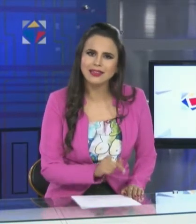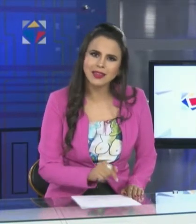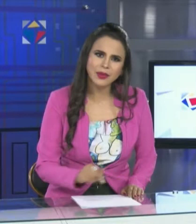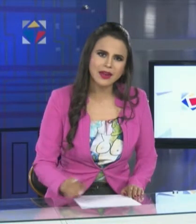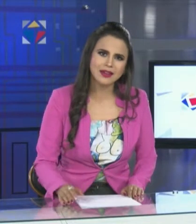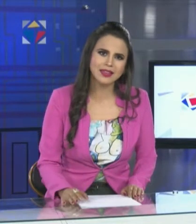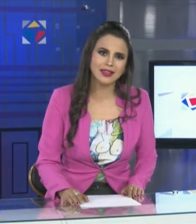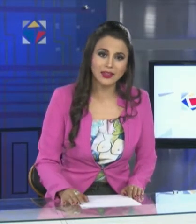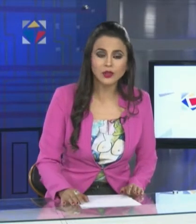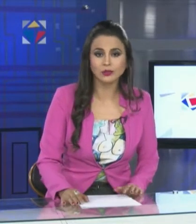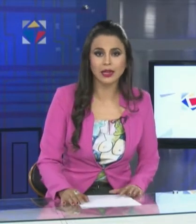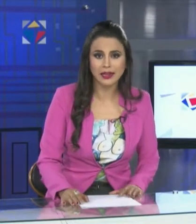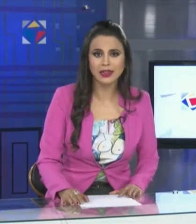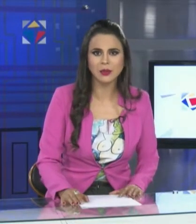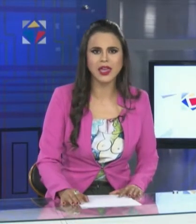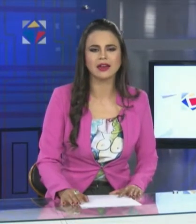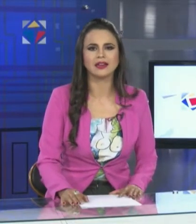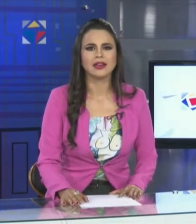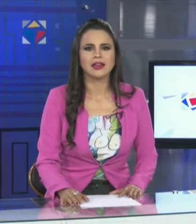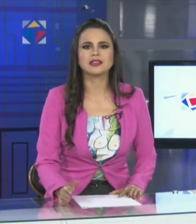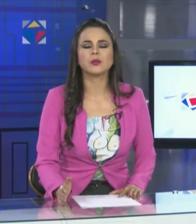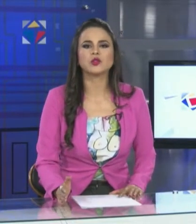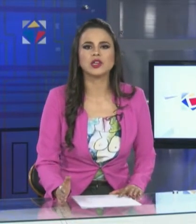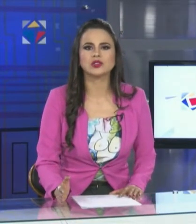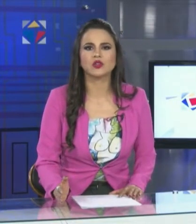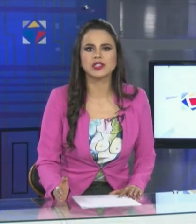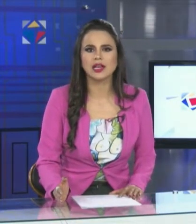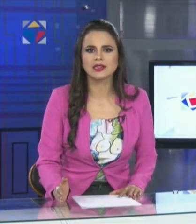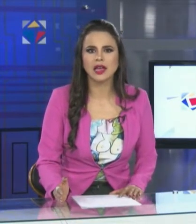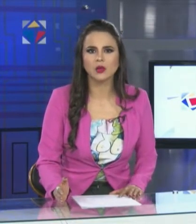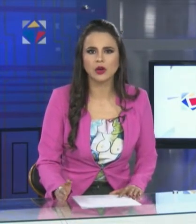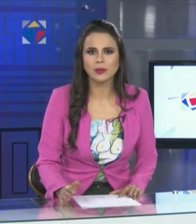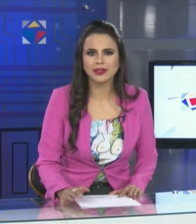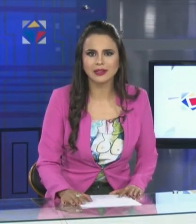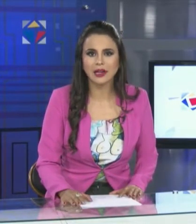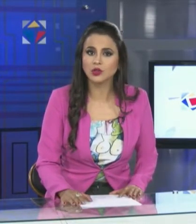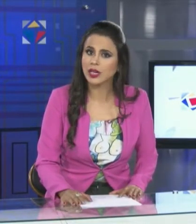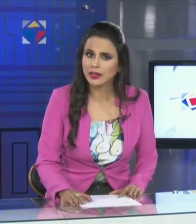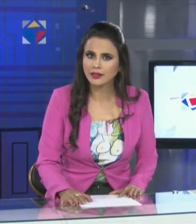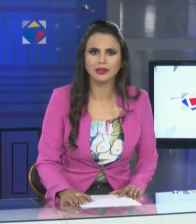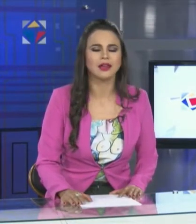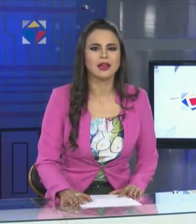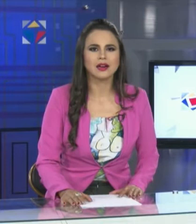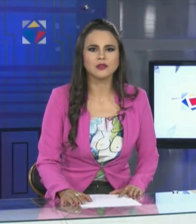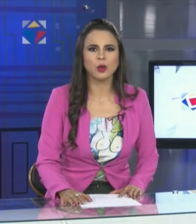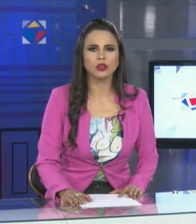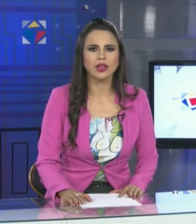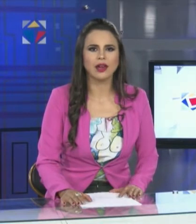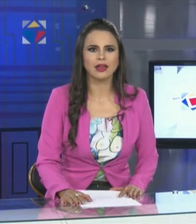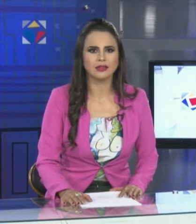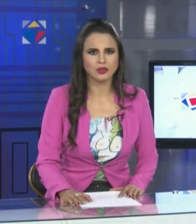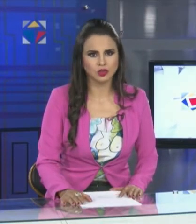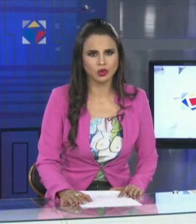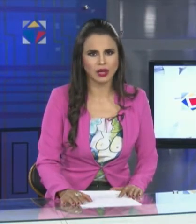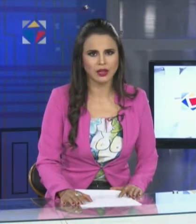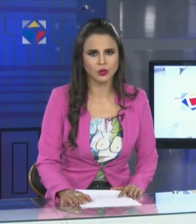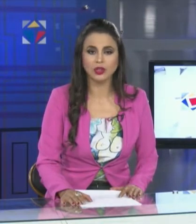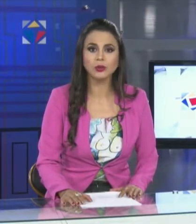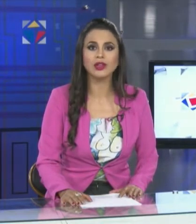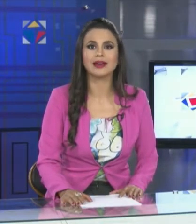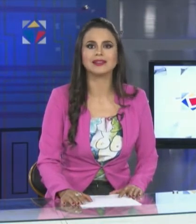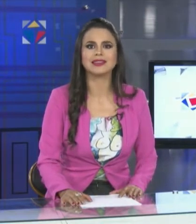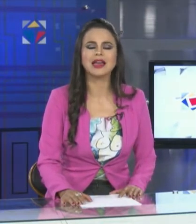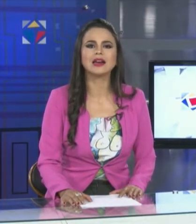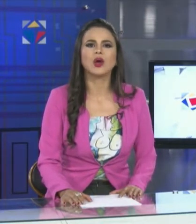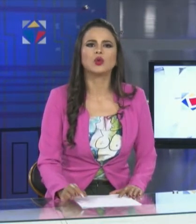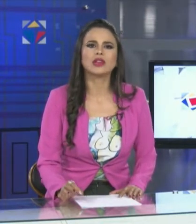desde este viernes en Quito. El día de mañana. Este proceso, oficializado por el mandatario saliente, responde a la intención del Ejecutivo